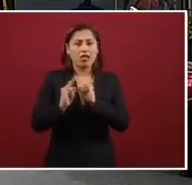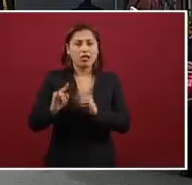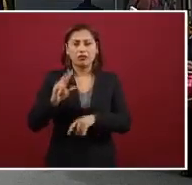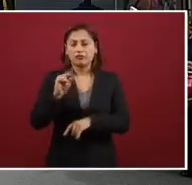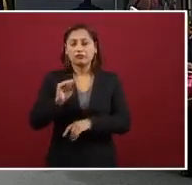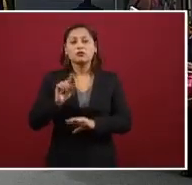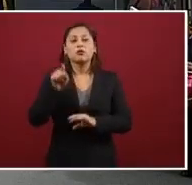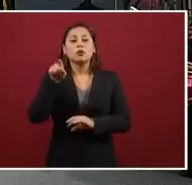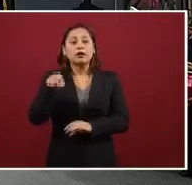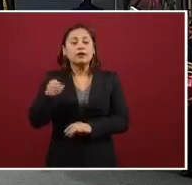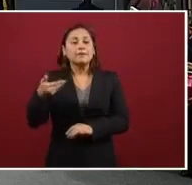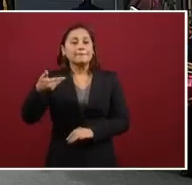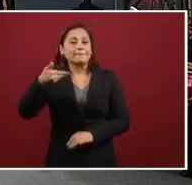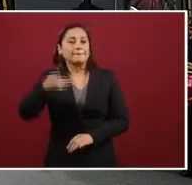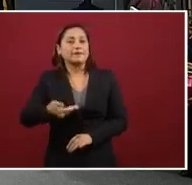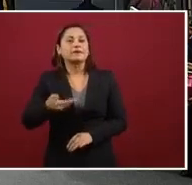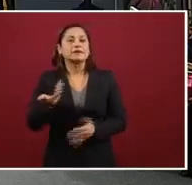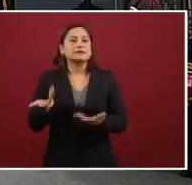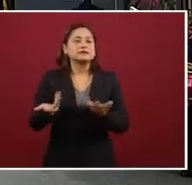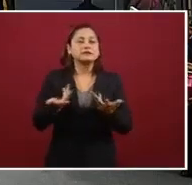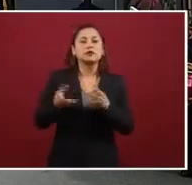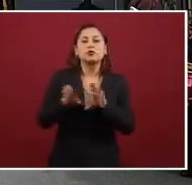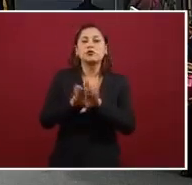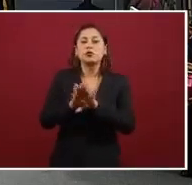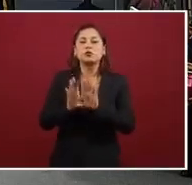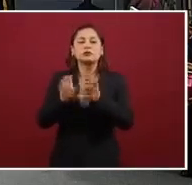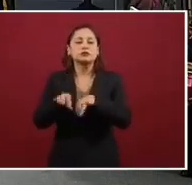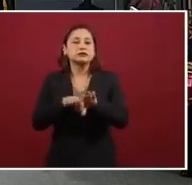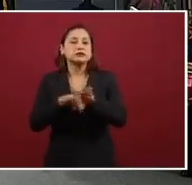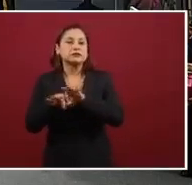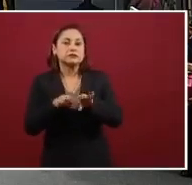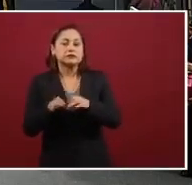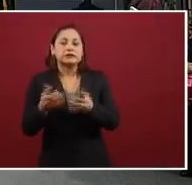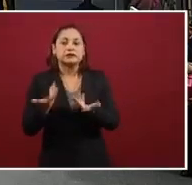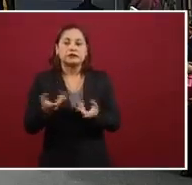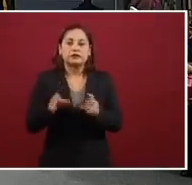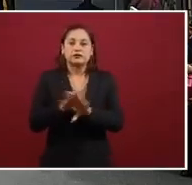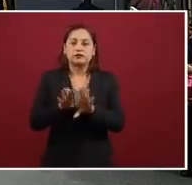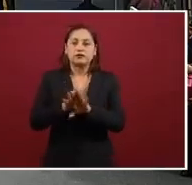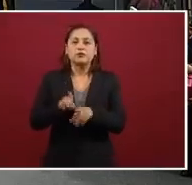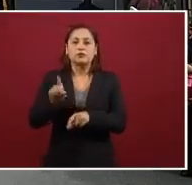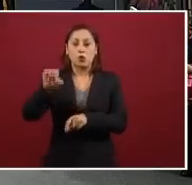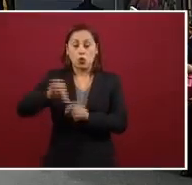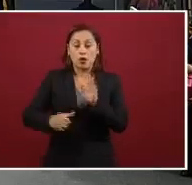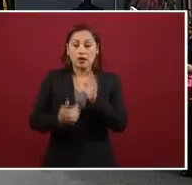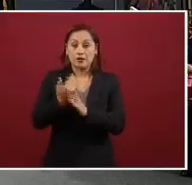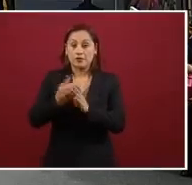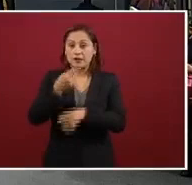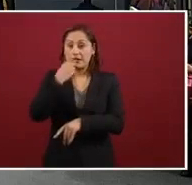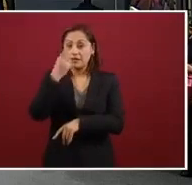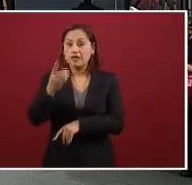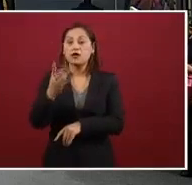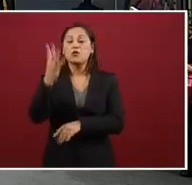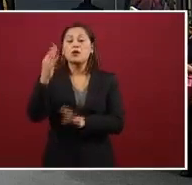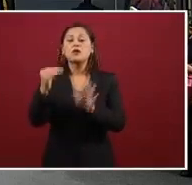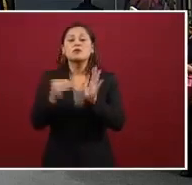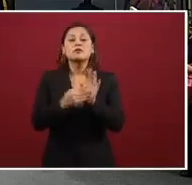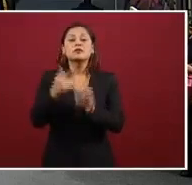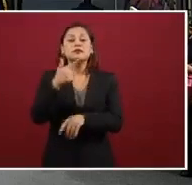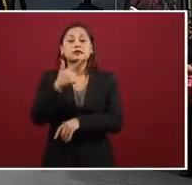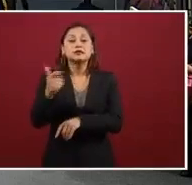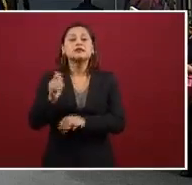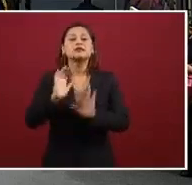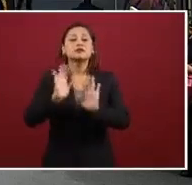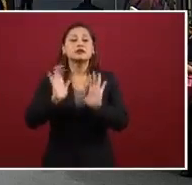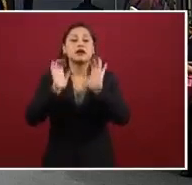posibilidades de trabajo. Por eso Horacio nos informó hoy en la mañana, son 4,700 los que ya tienen trabajo en este momento. ¿Te acuerdas que el